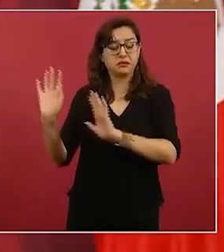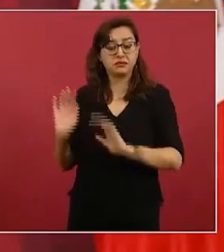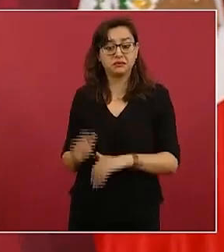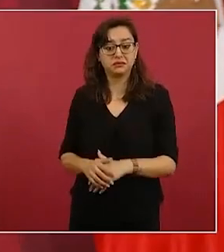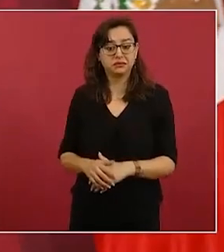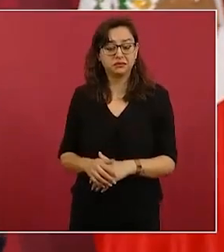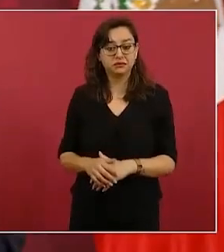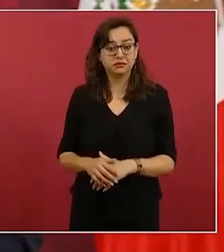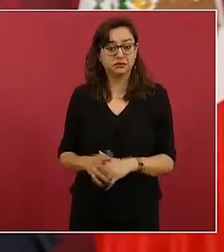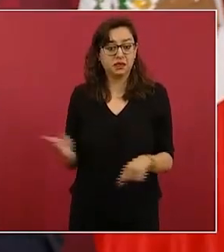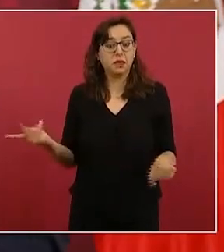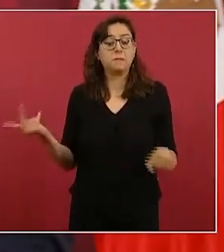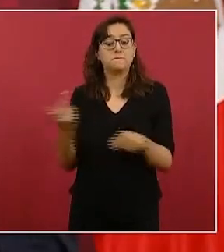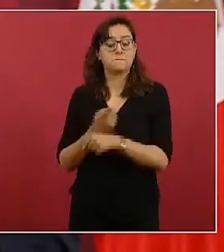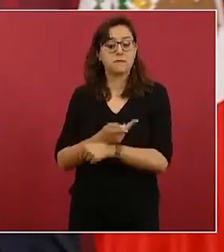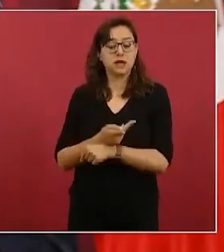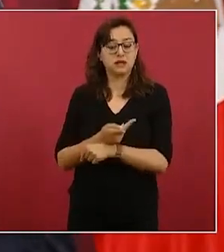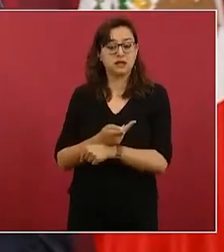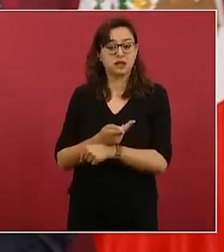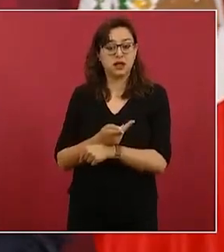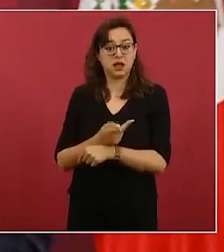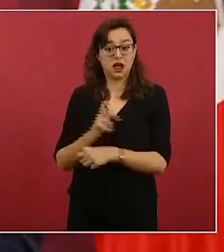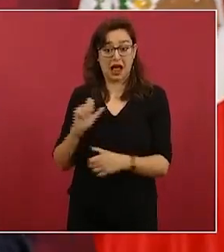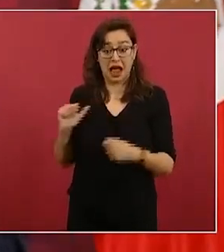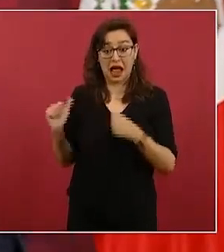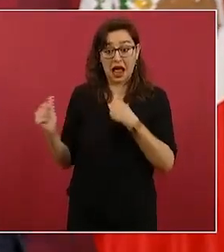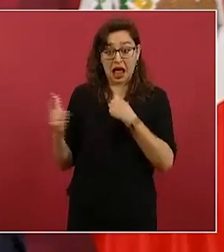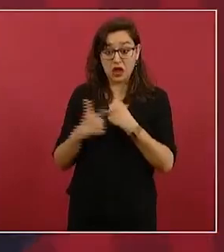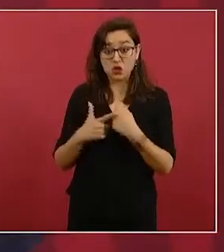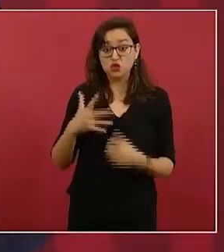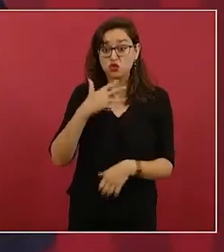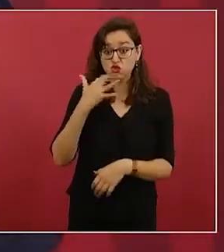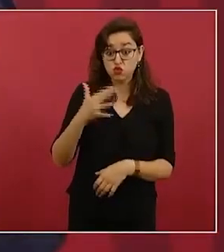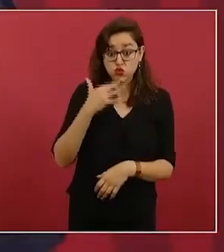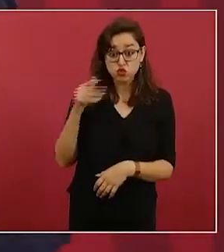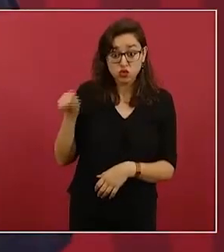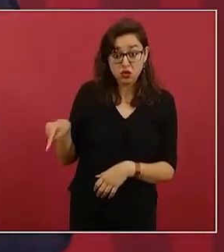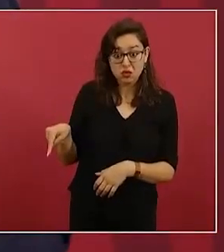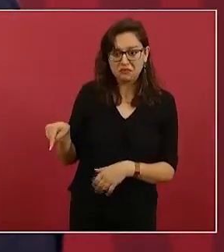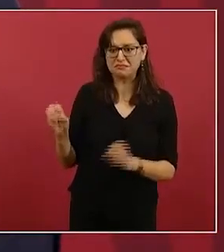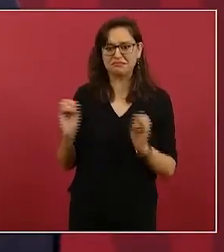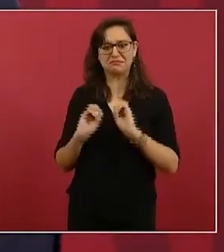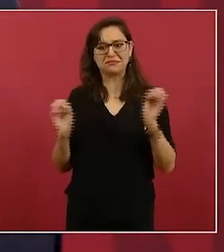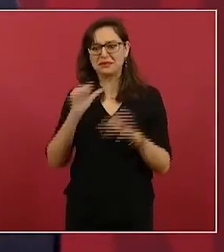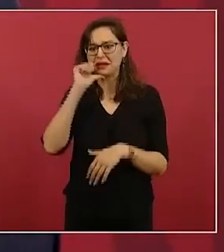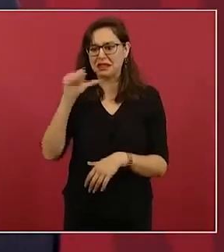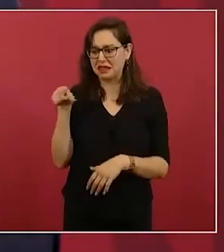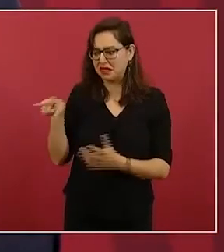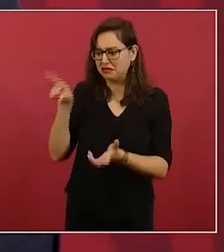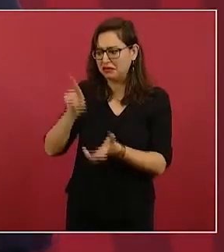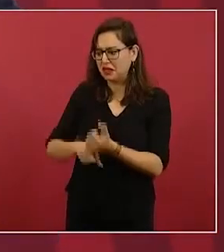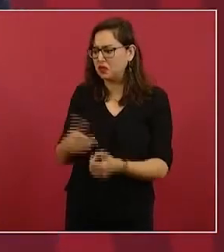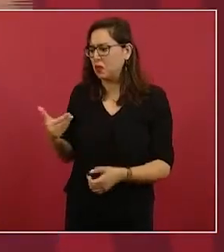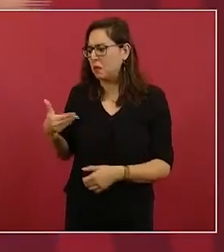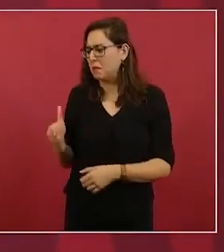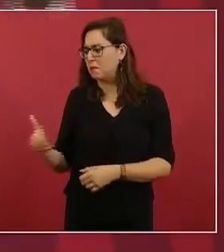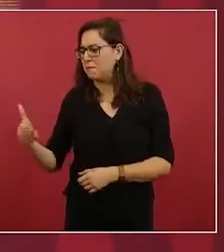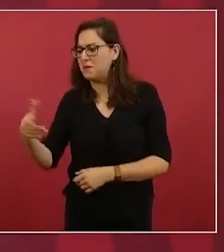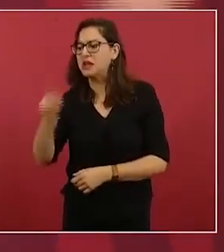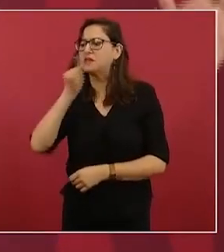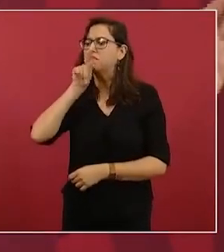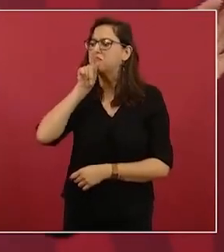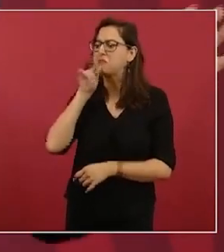y a la salida del agua hay peces, hay aves, porque no hay